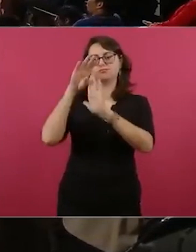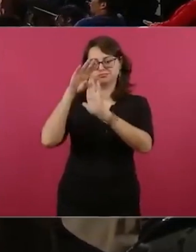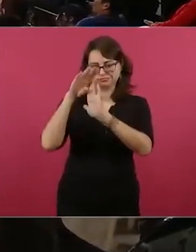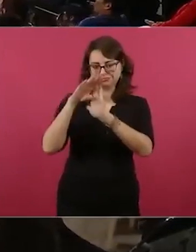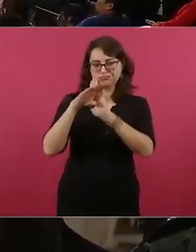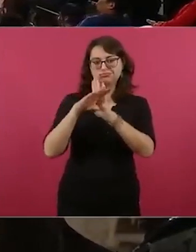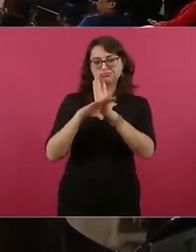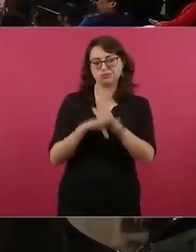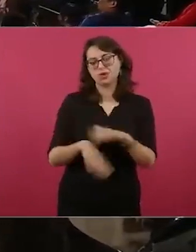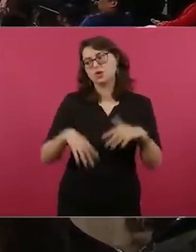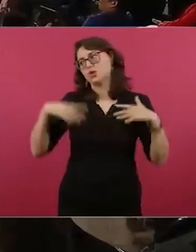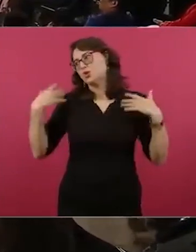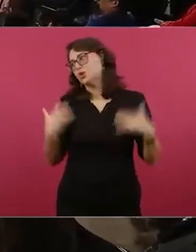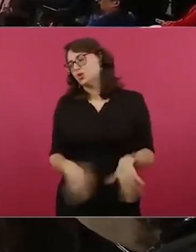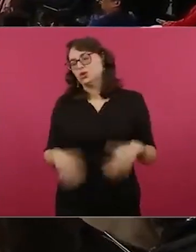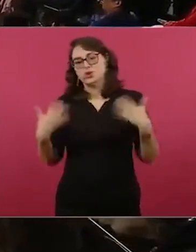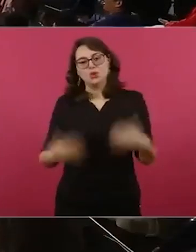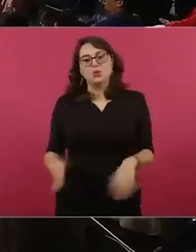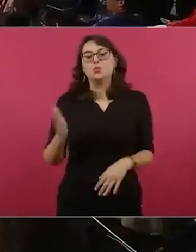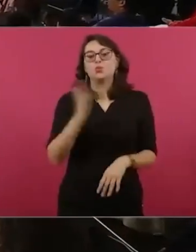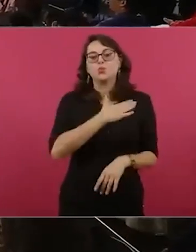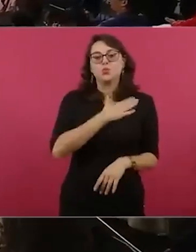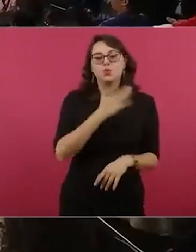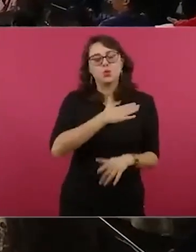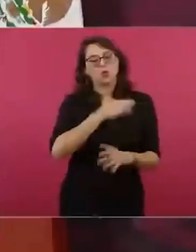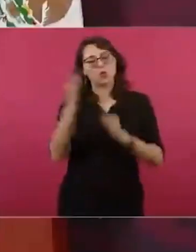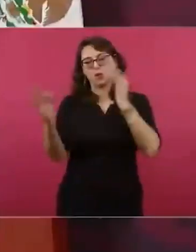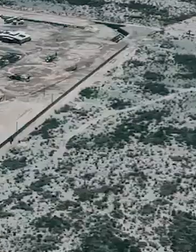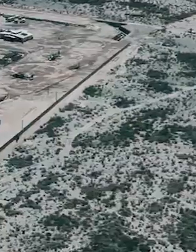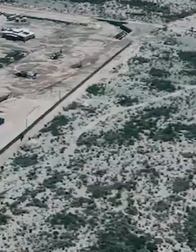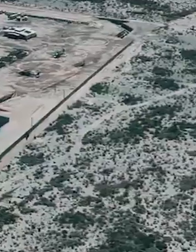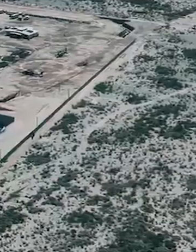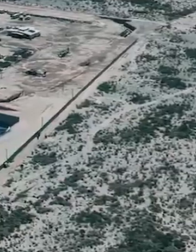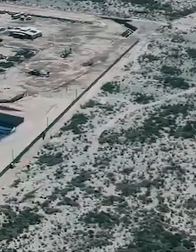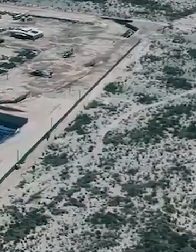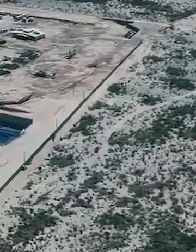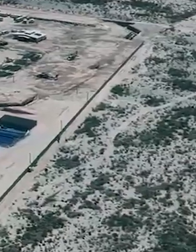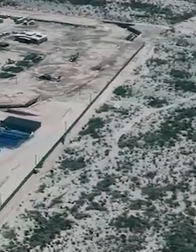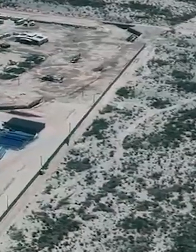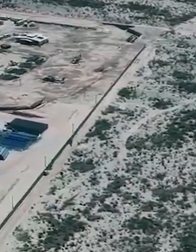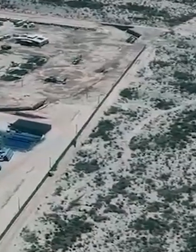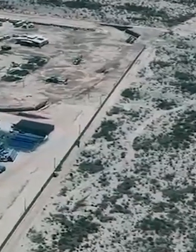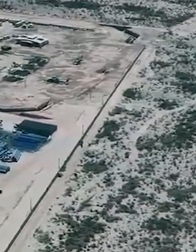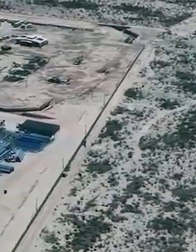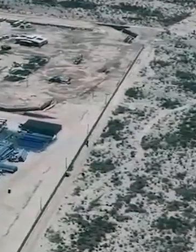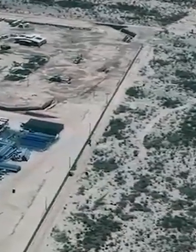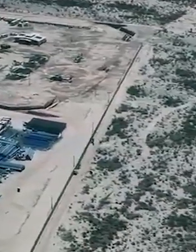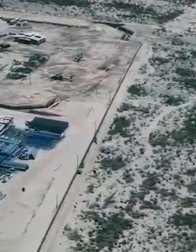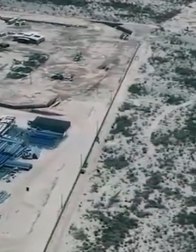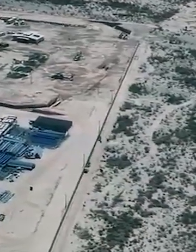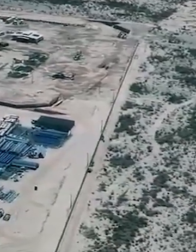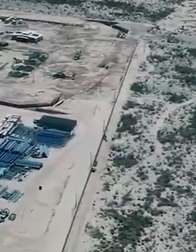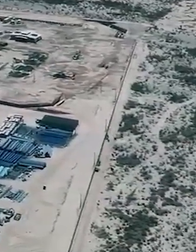Federal publicó en sus redes sociales oficiales que el proyecto busca evitar enfermedades por ingerir arsénico. Agua Saludable para la Laguna